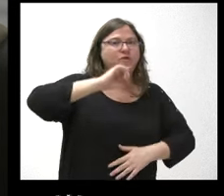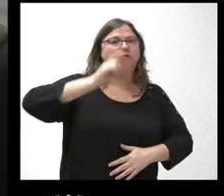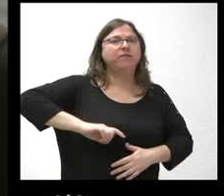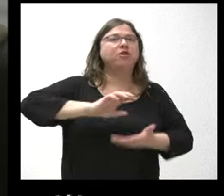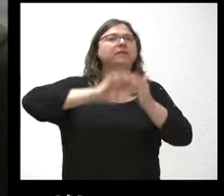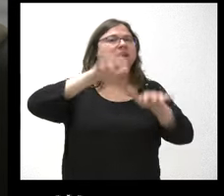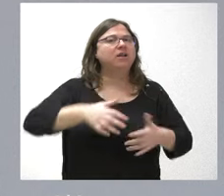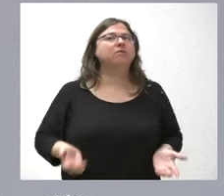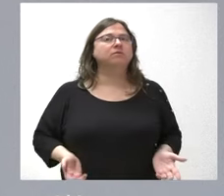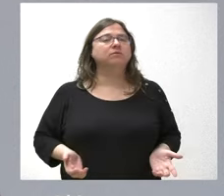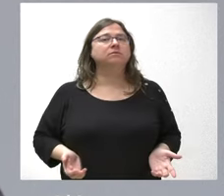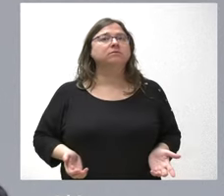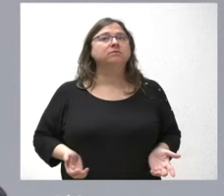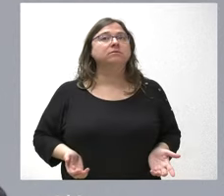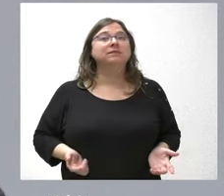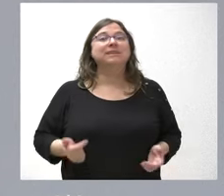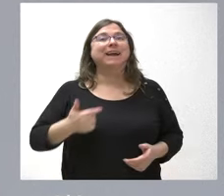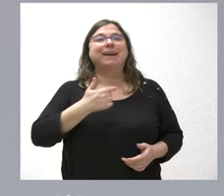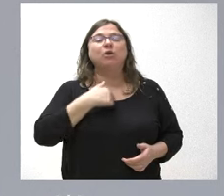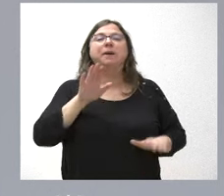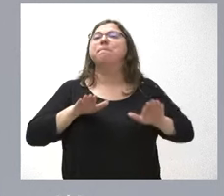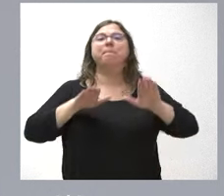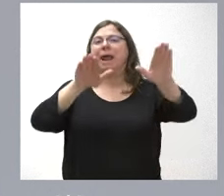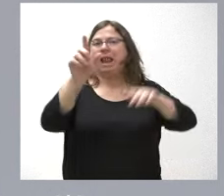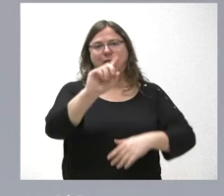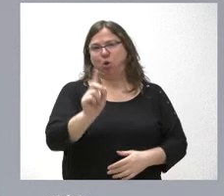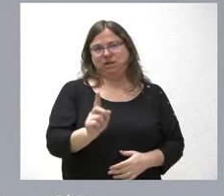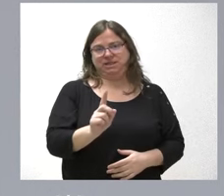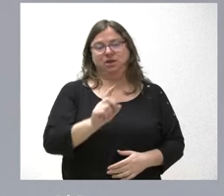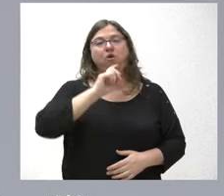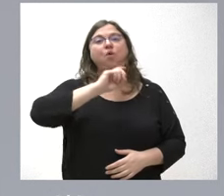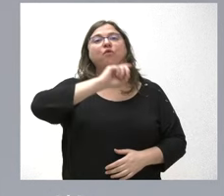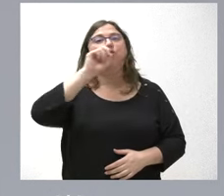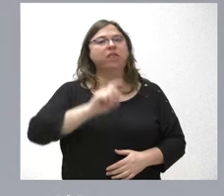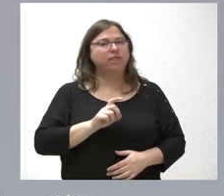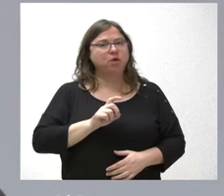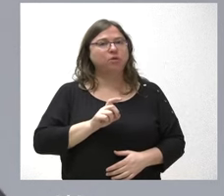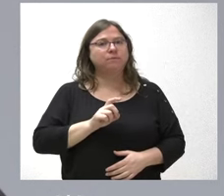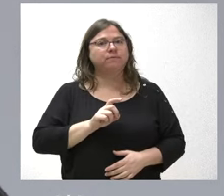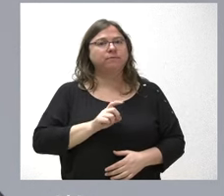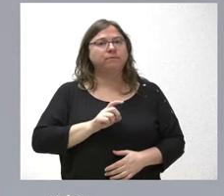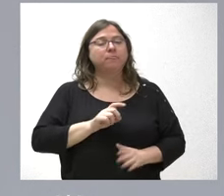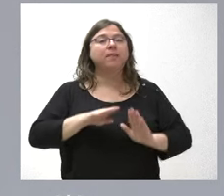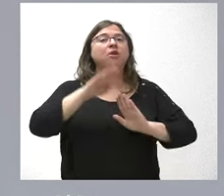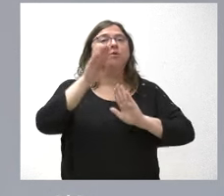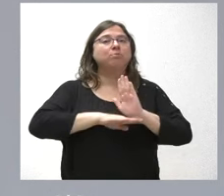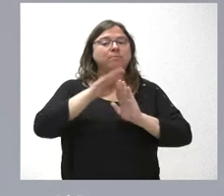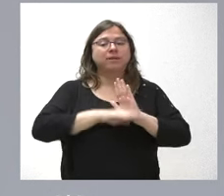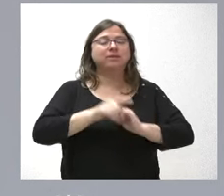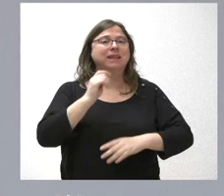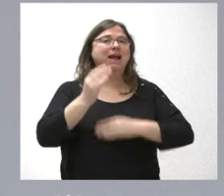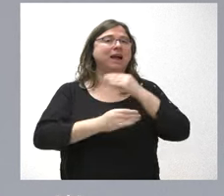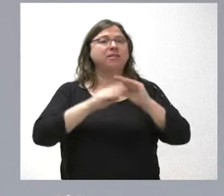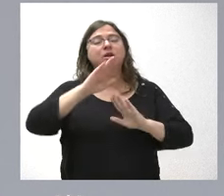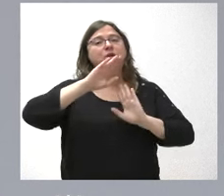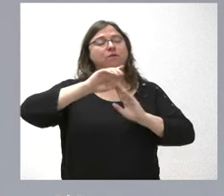León. No pretende ser paralela. La Fundación... La programación que habitualmente tiene programada era